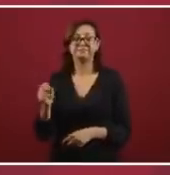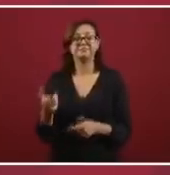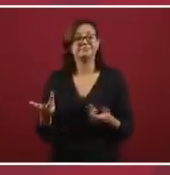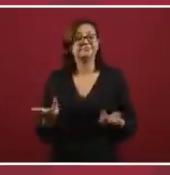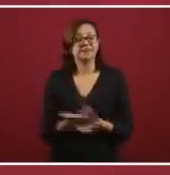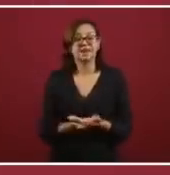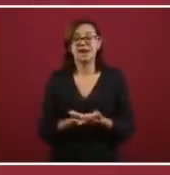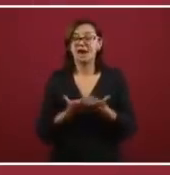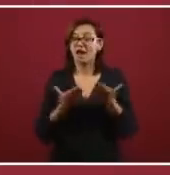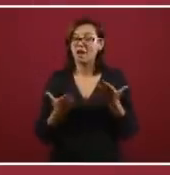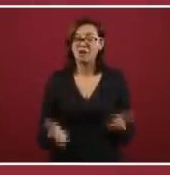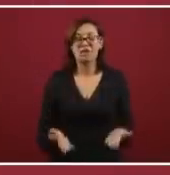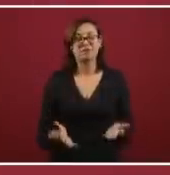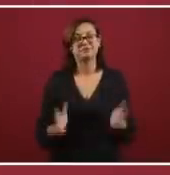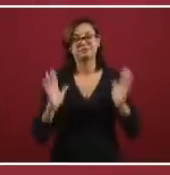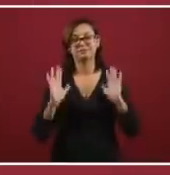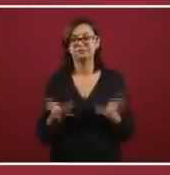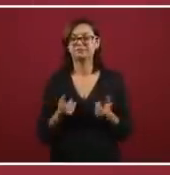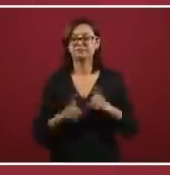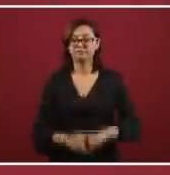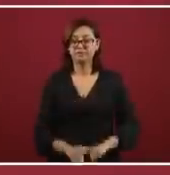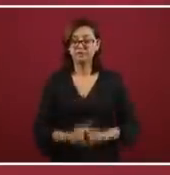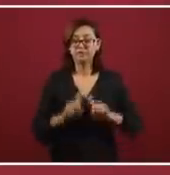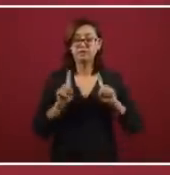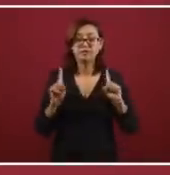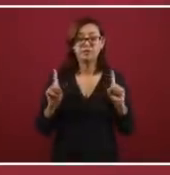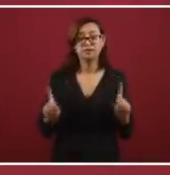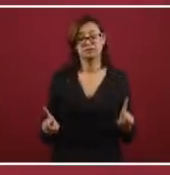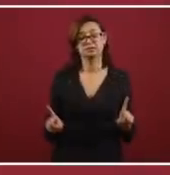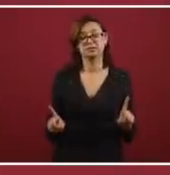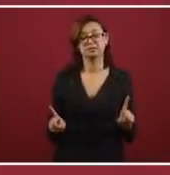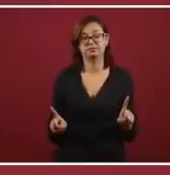no se permite y